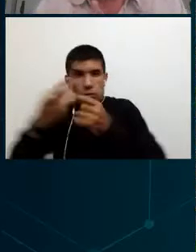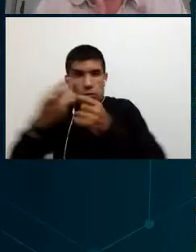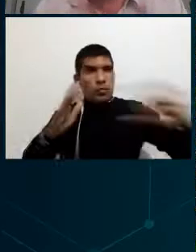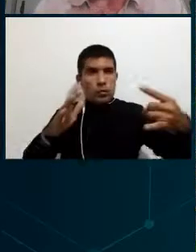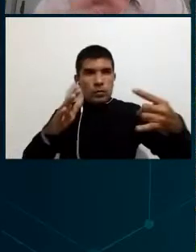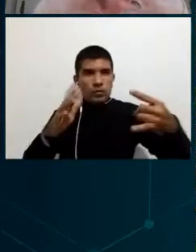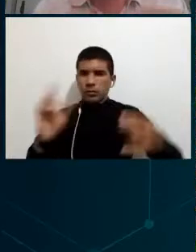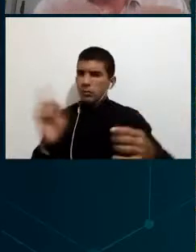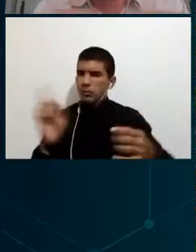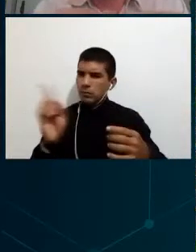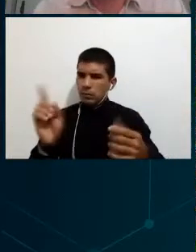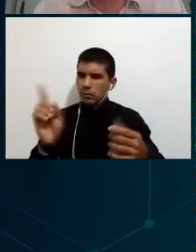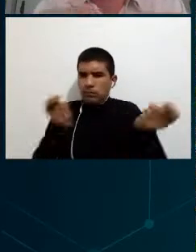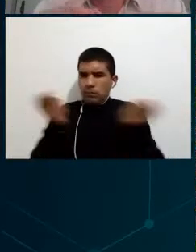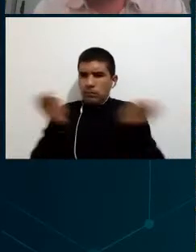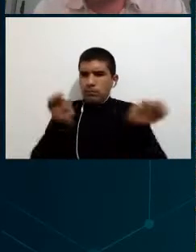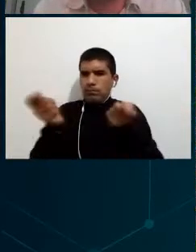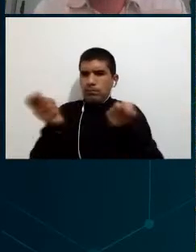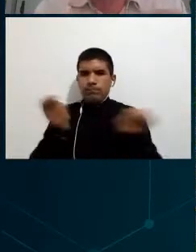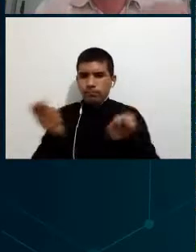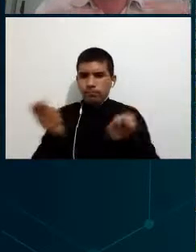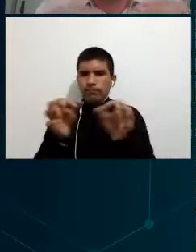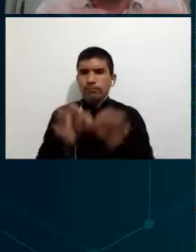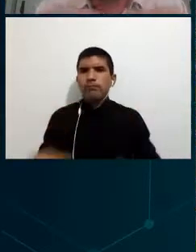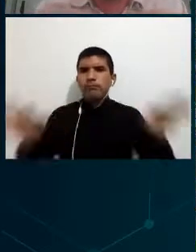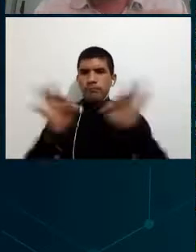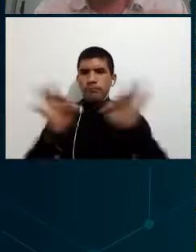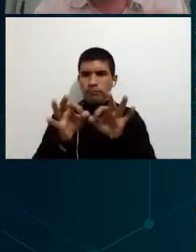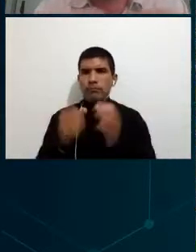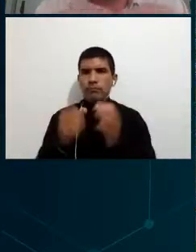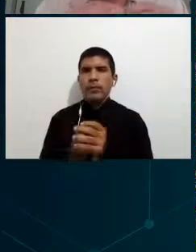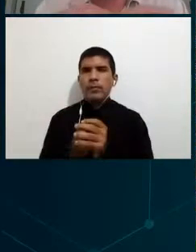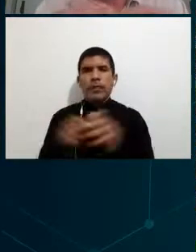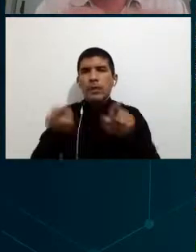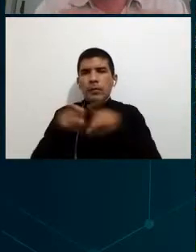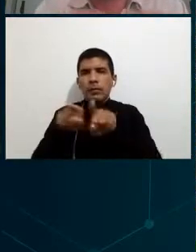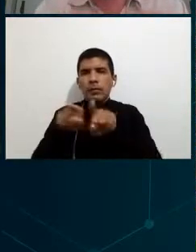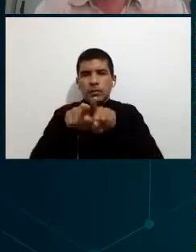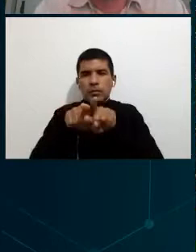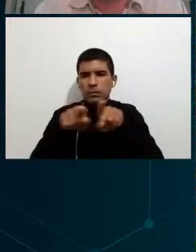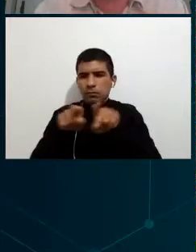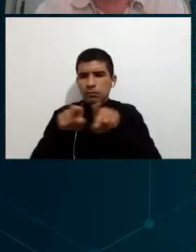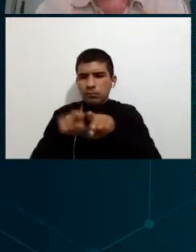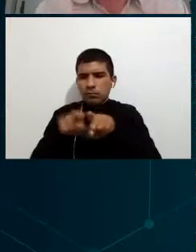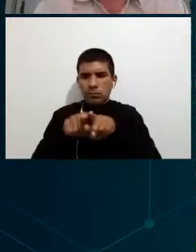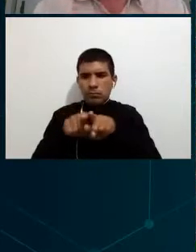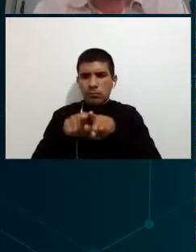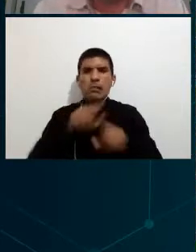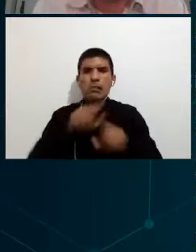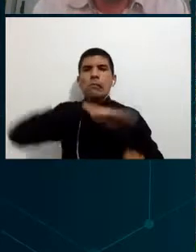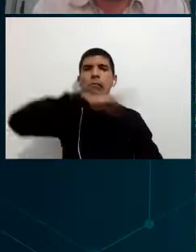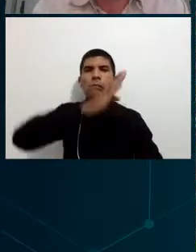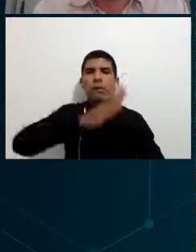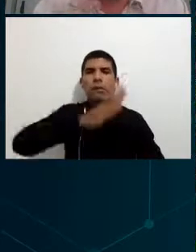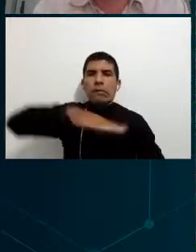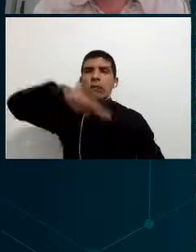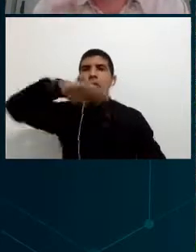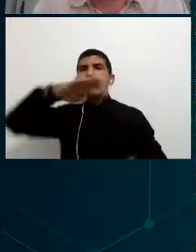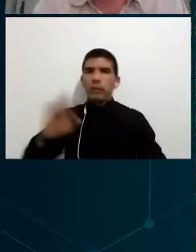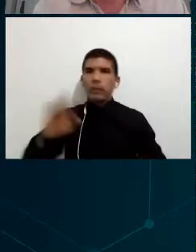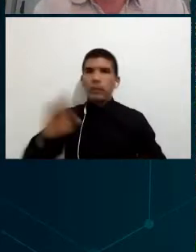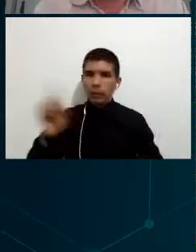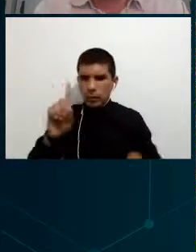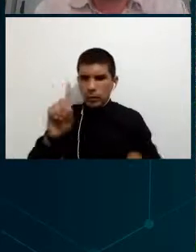que ante diferentes condiciones de estado estable no haya ningún tipo de disparo indeseado, ¿cierto? Incluso